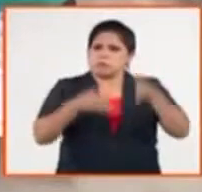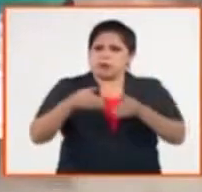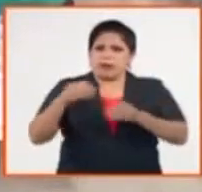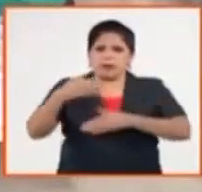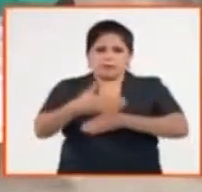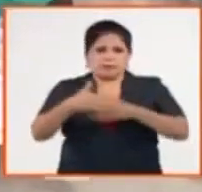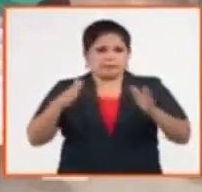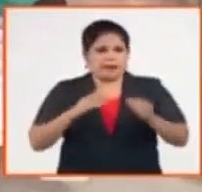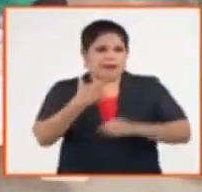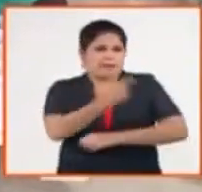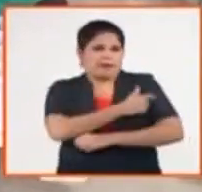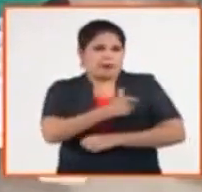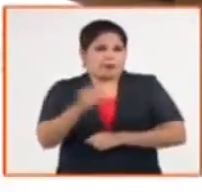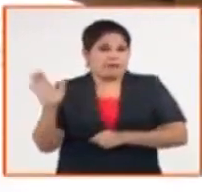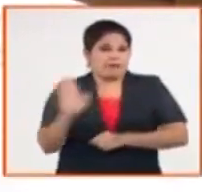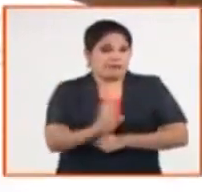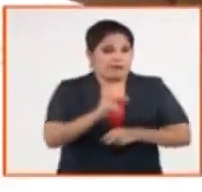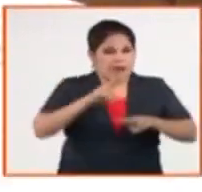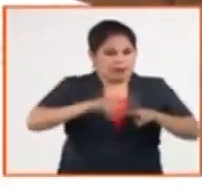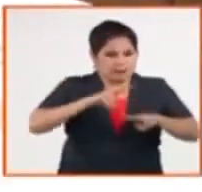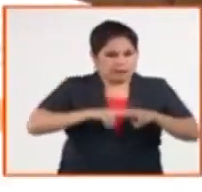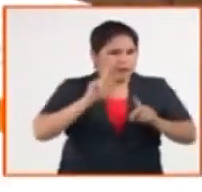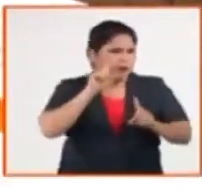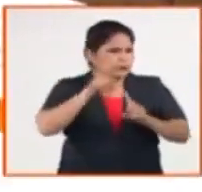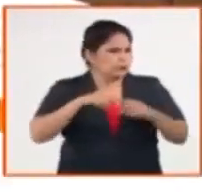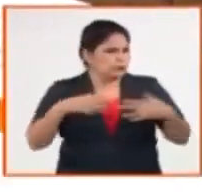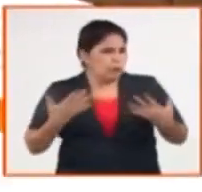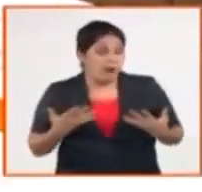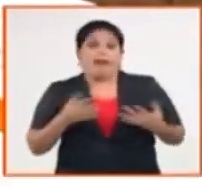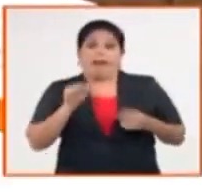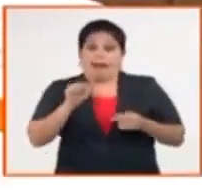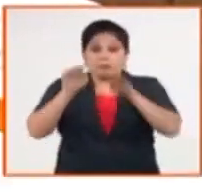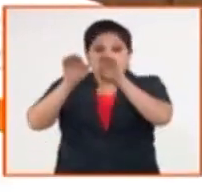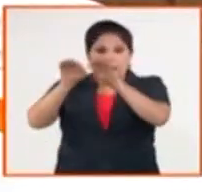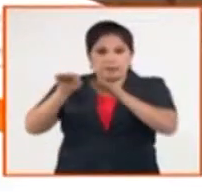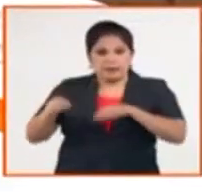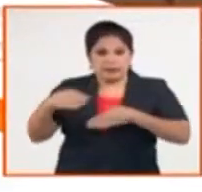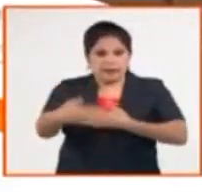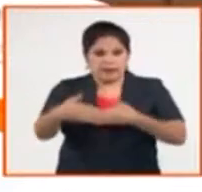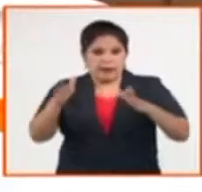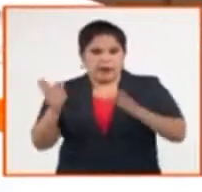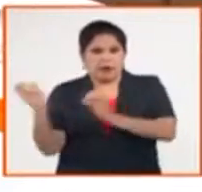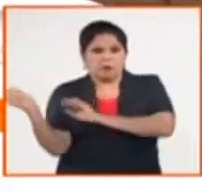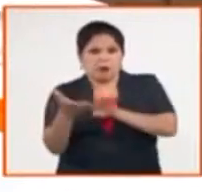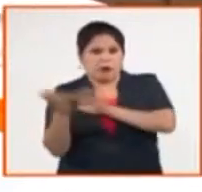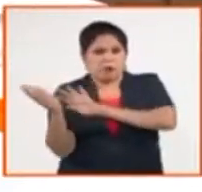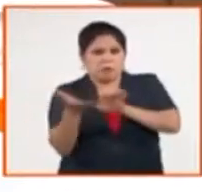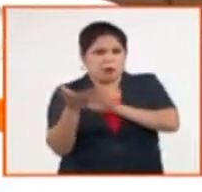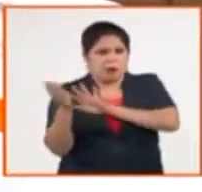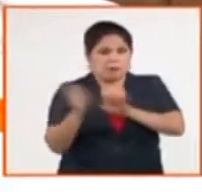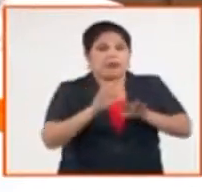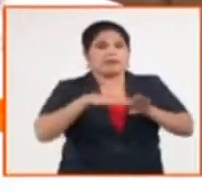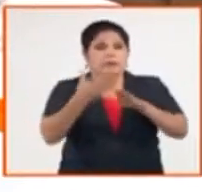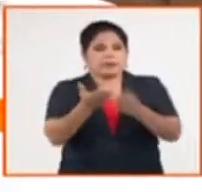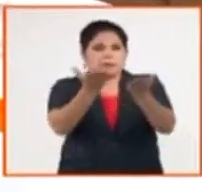de La Habana. Mi objetivo es la caja estivarla,